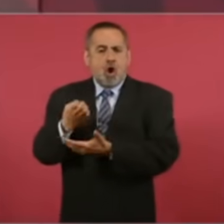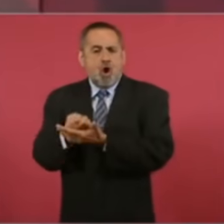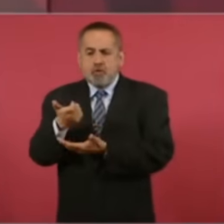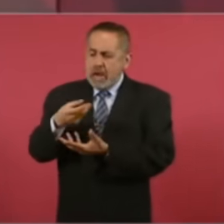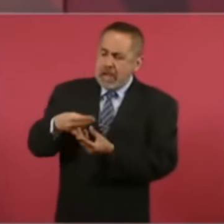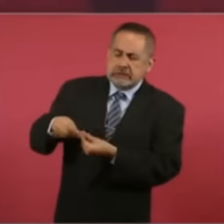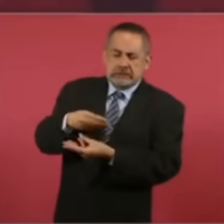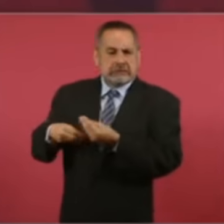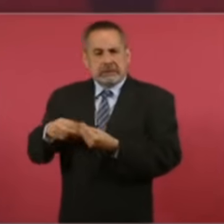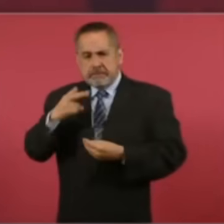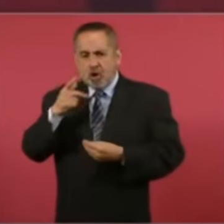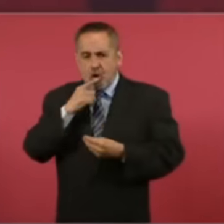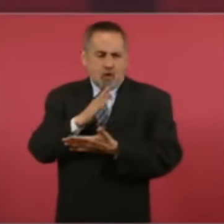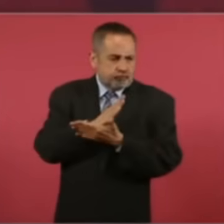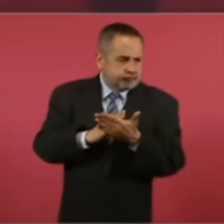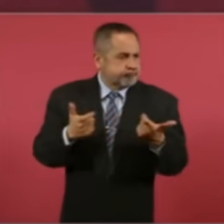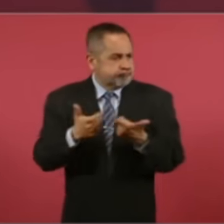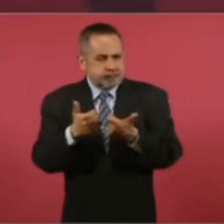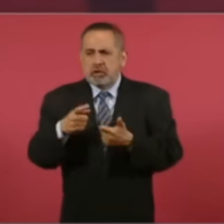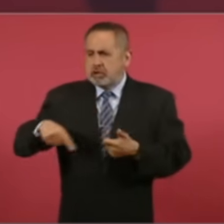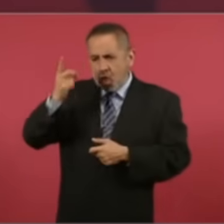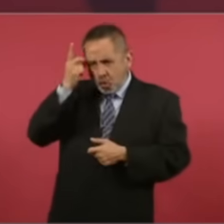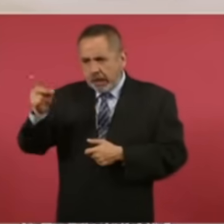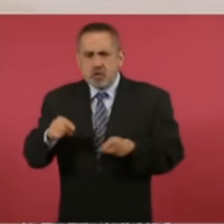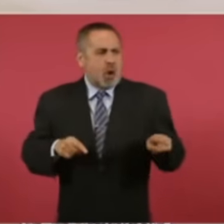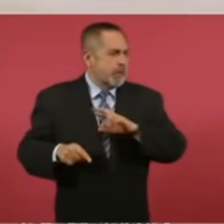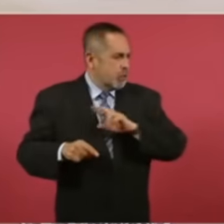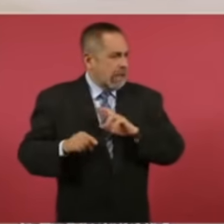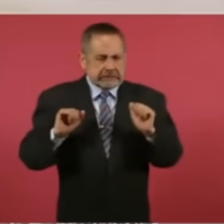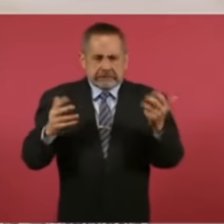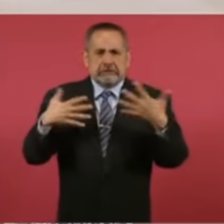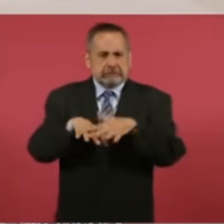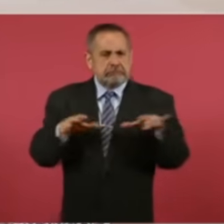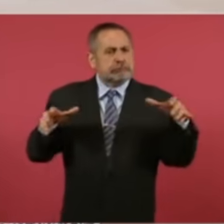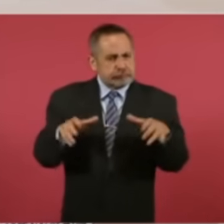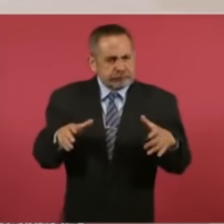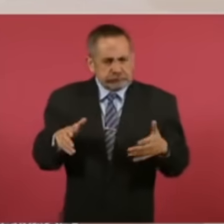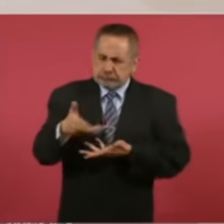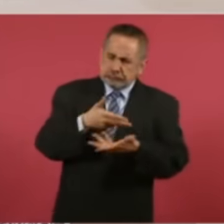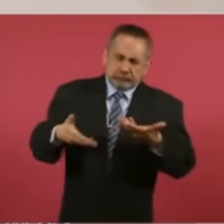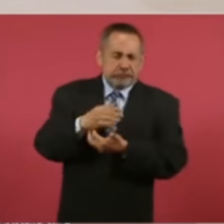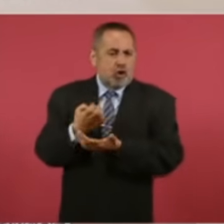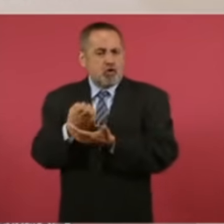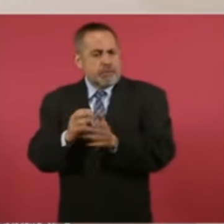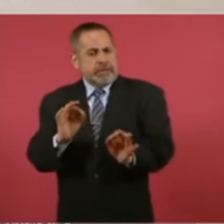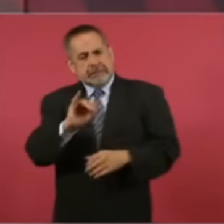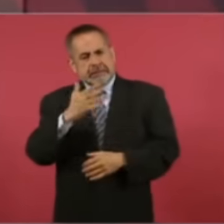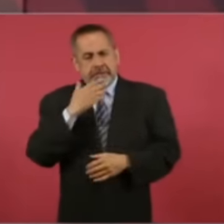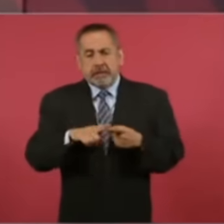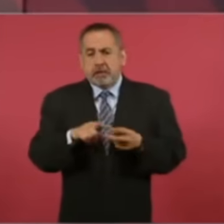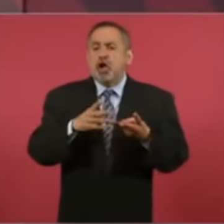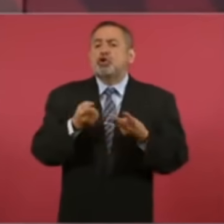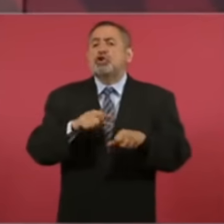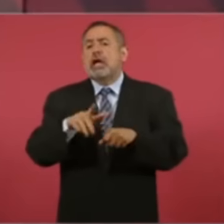economía mixta donde participe el sector público, el sector privado, el sector